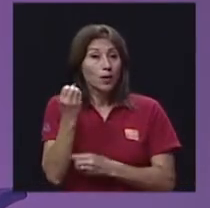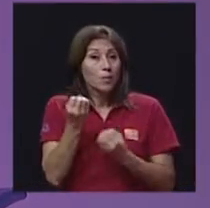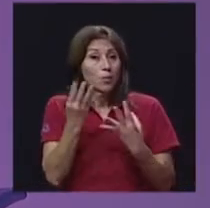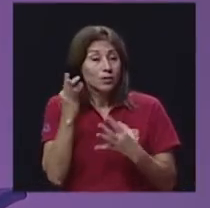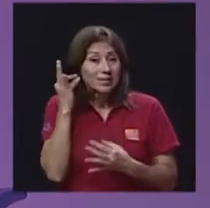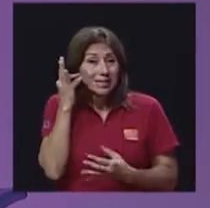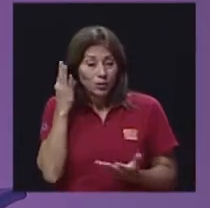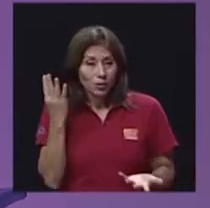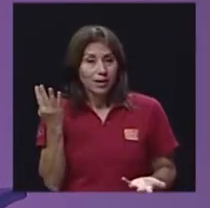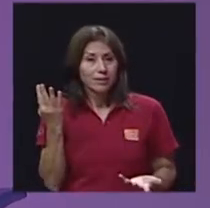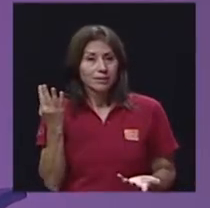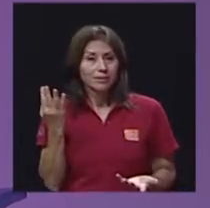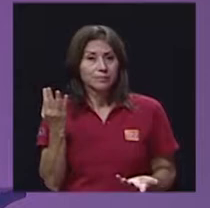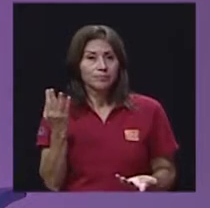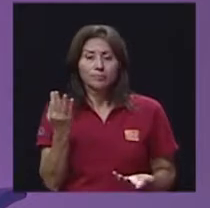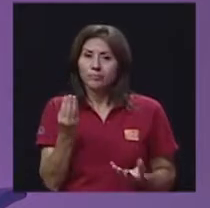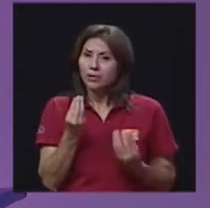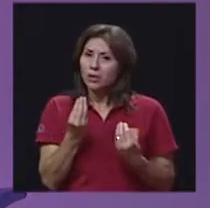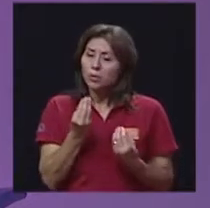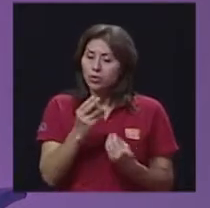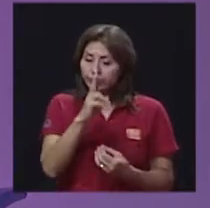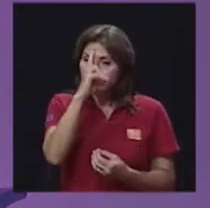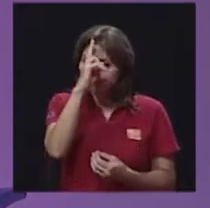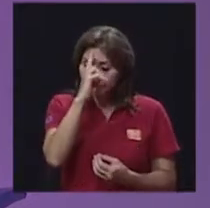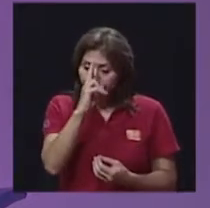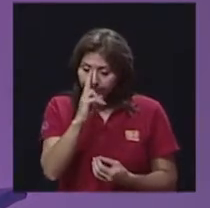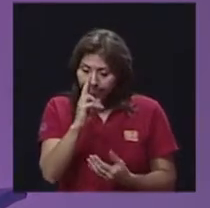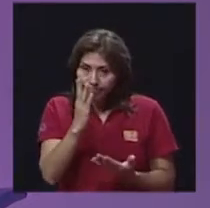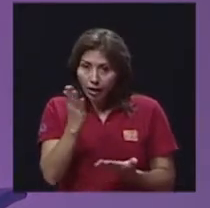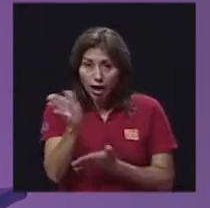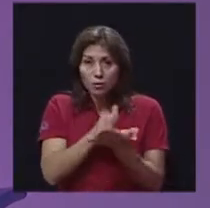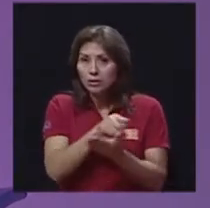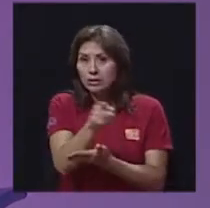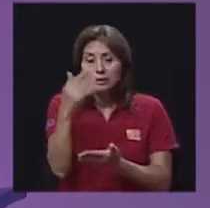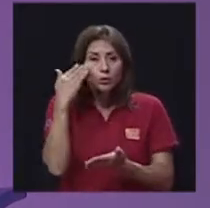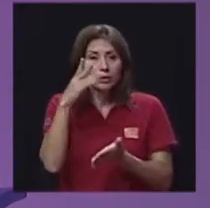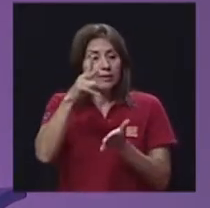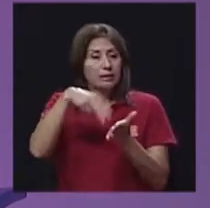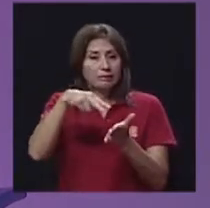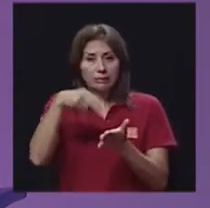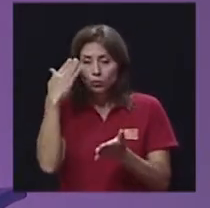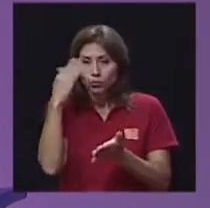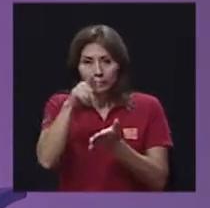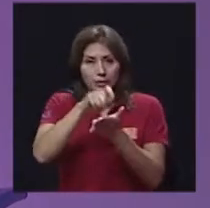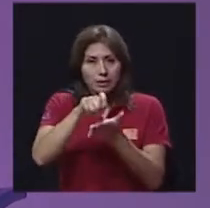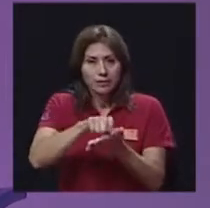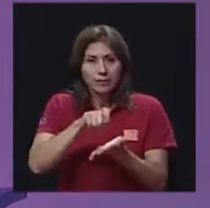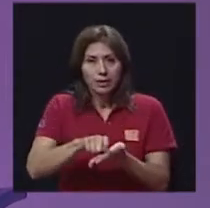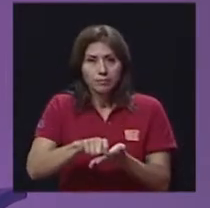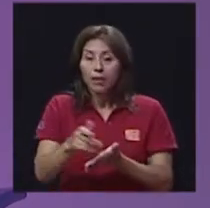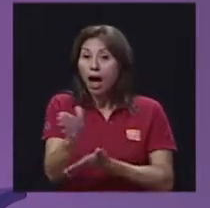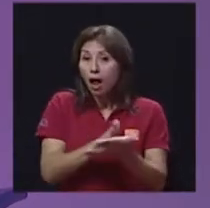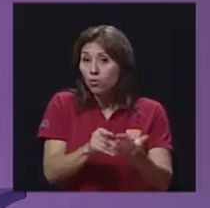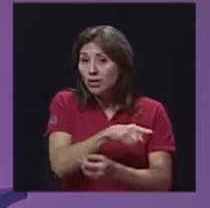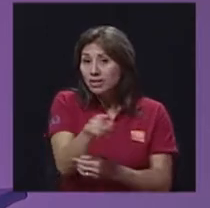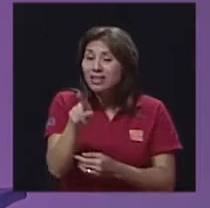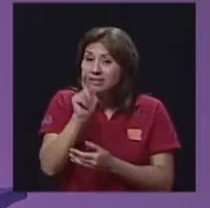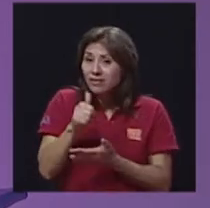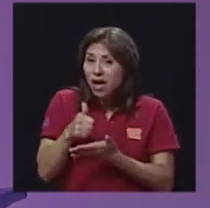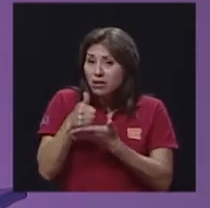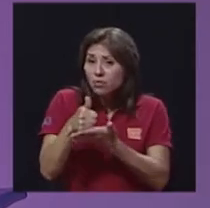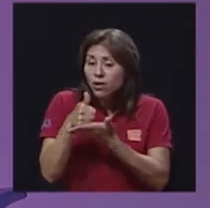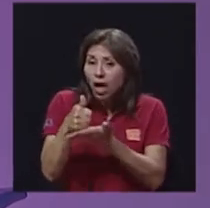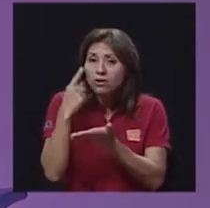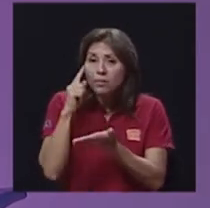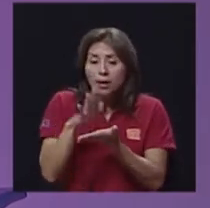empezando porque hay muchas señoras muy sencillas, algunas no saben leer, escribir, algunas hay que ayudarles a llenar las